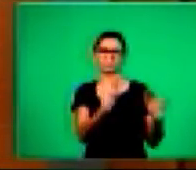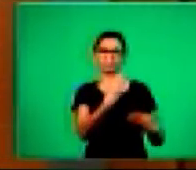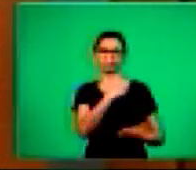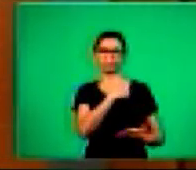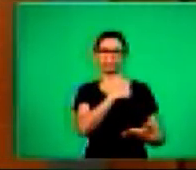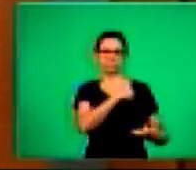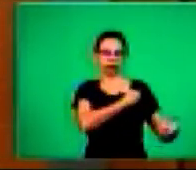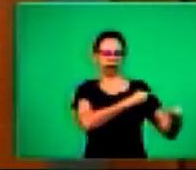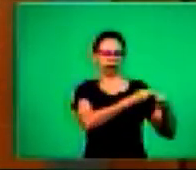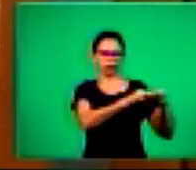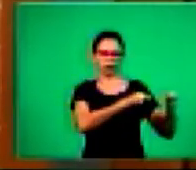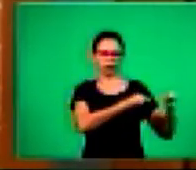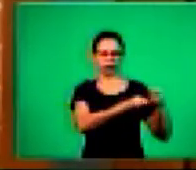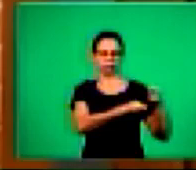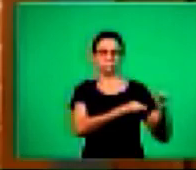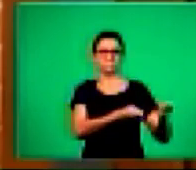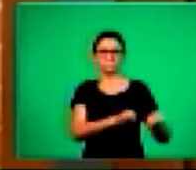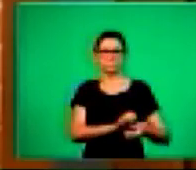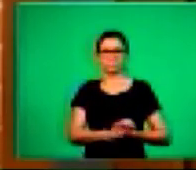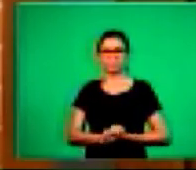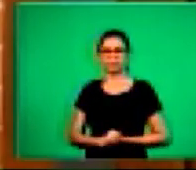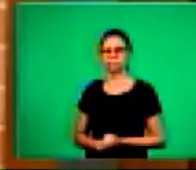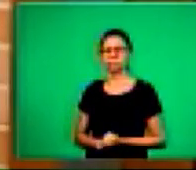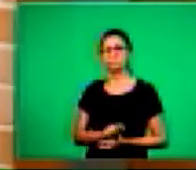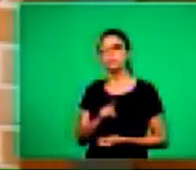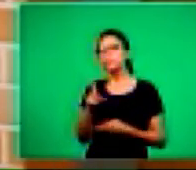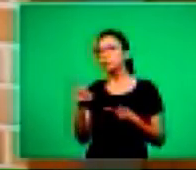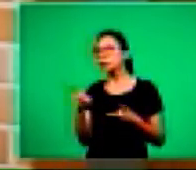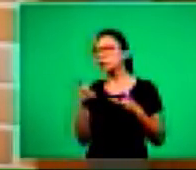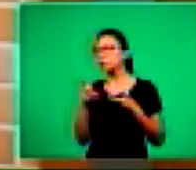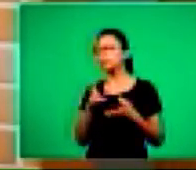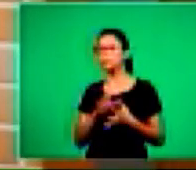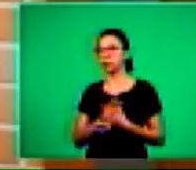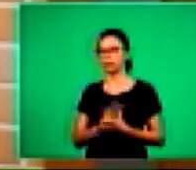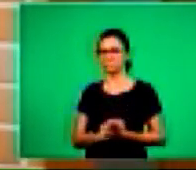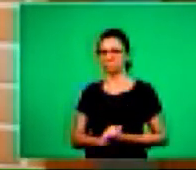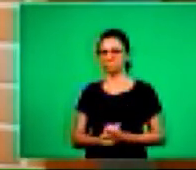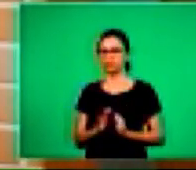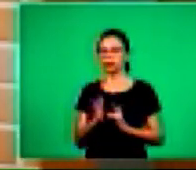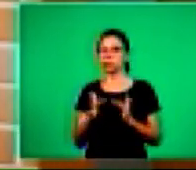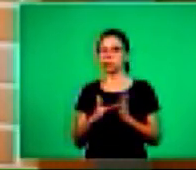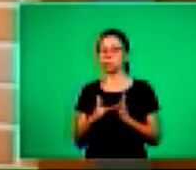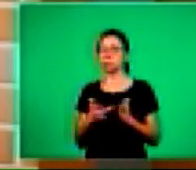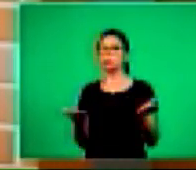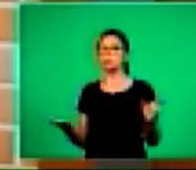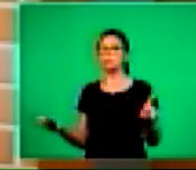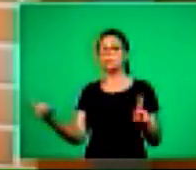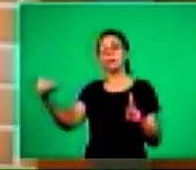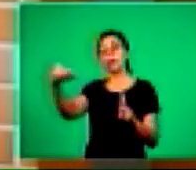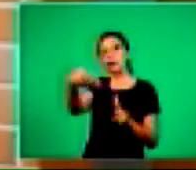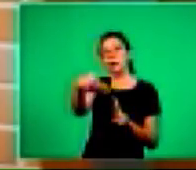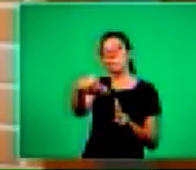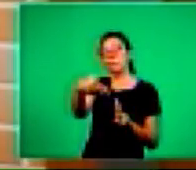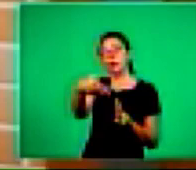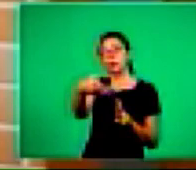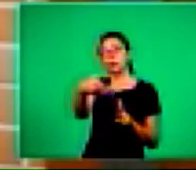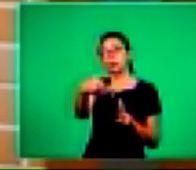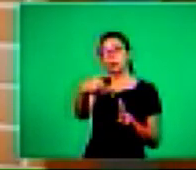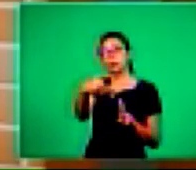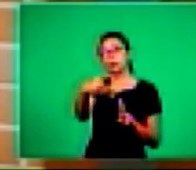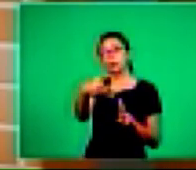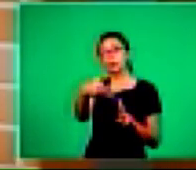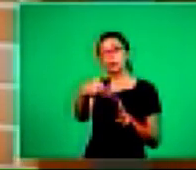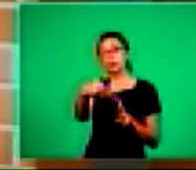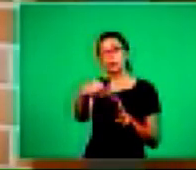mundo entonces por esto ahora observe jesús se refiere a este momento y hay una palabra para él